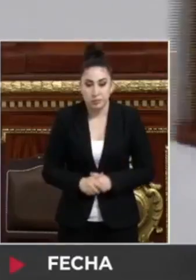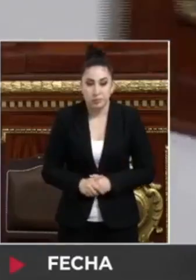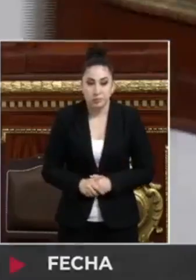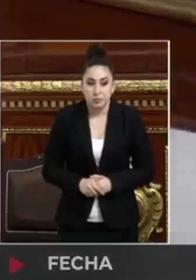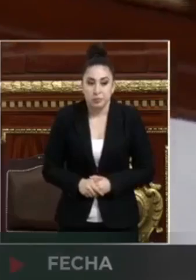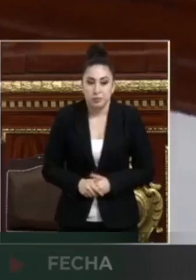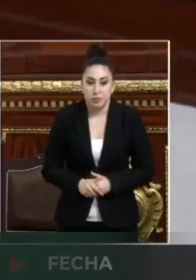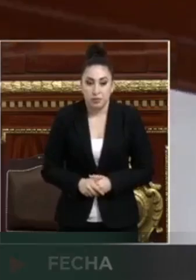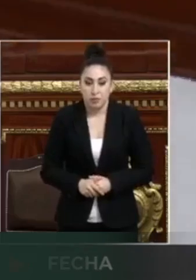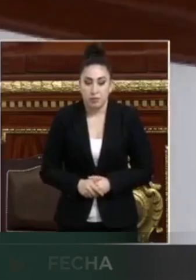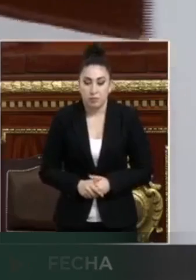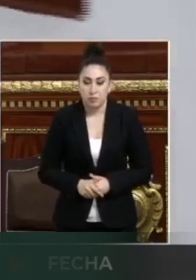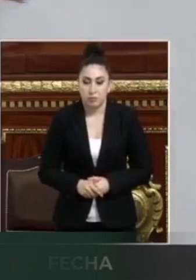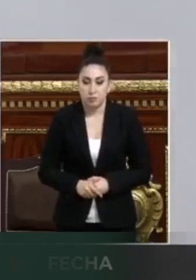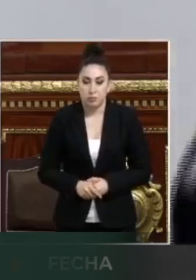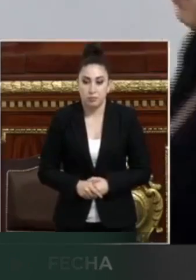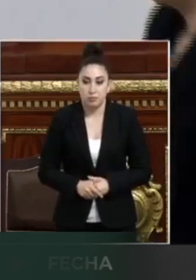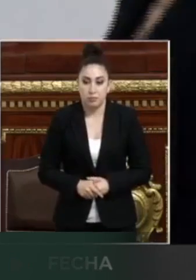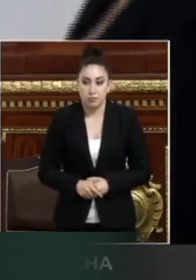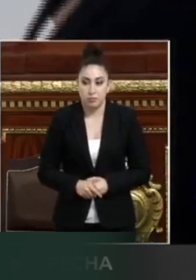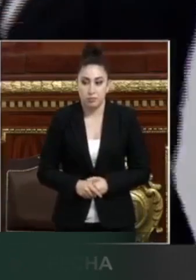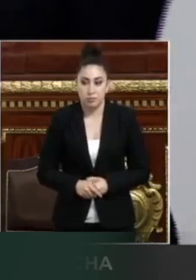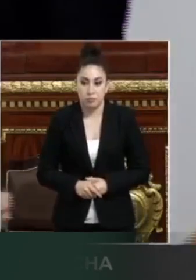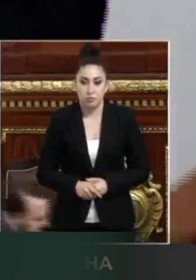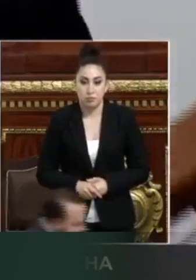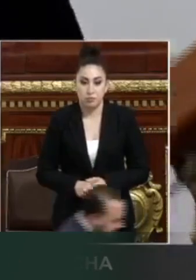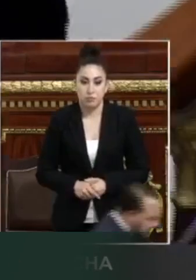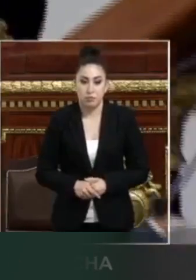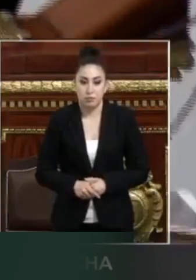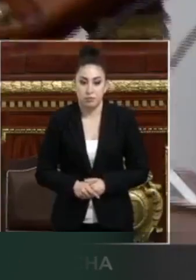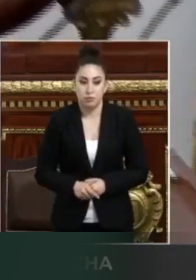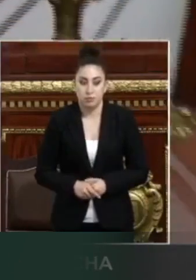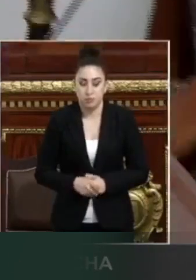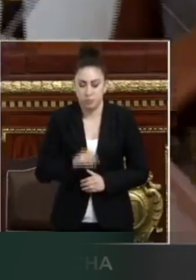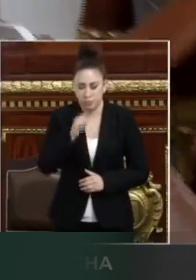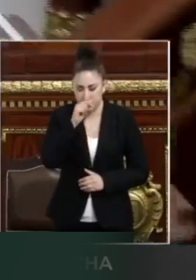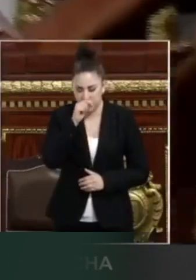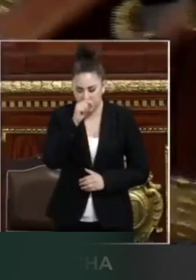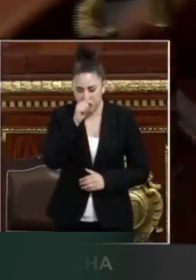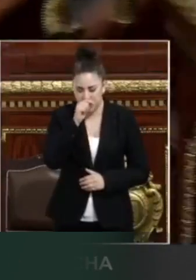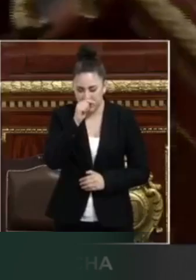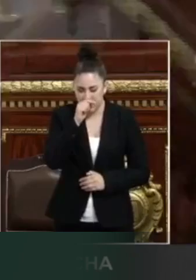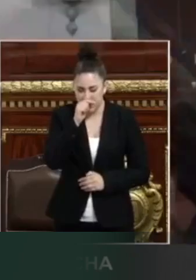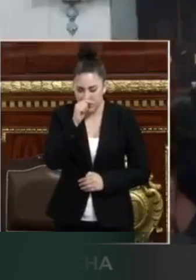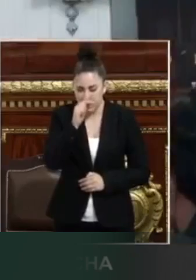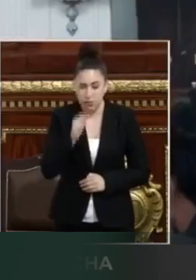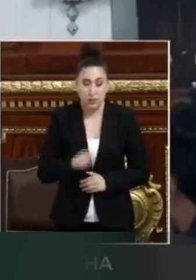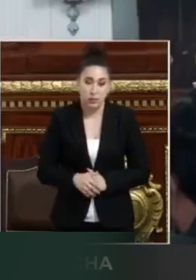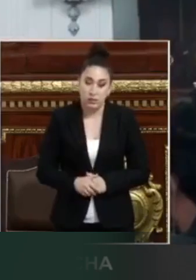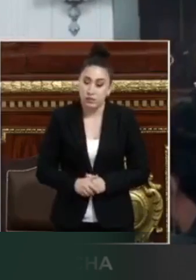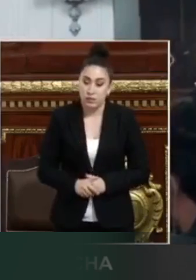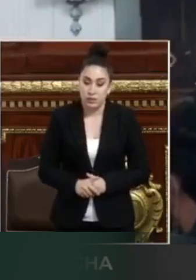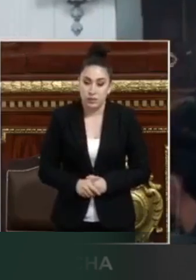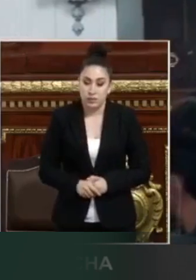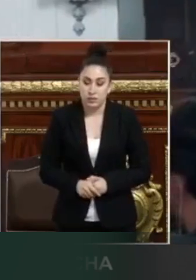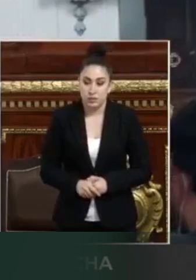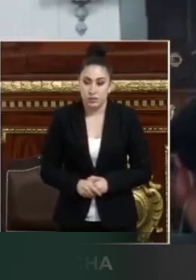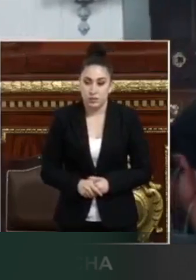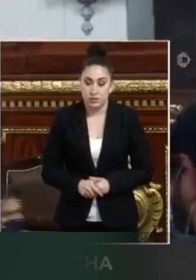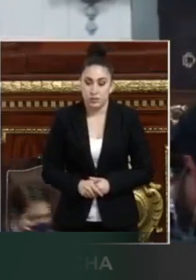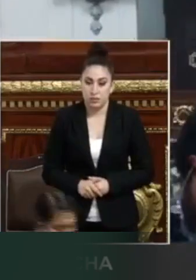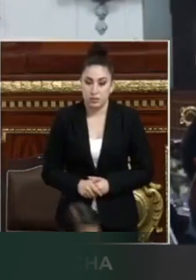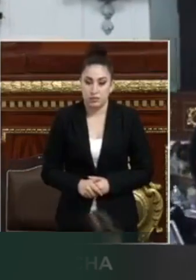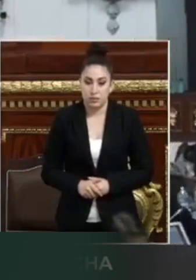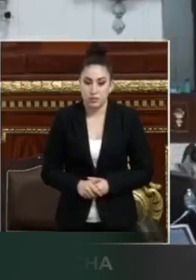El diputado Ricardo Rubio planteó una reforma al Código Penal para el Distrito Federal con el objetivo de equiparar con el delito de trata